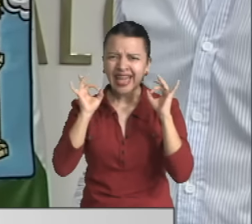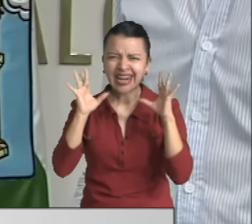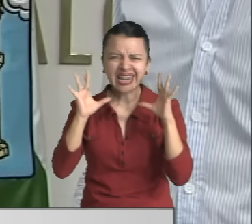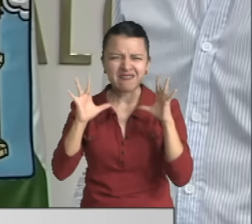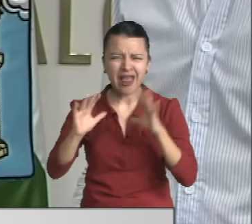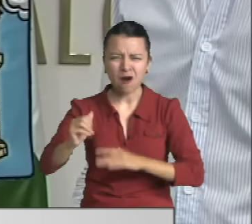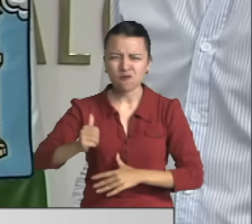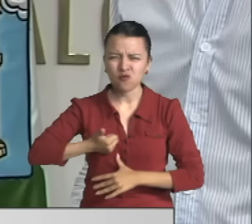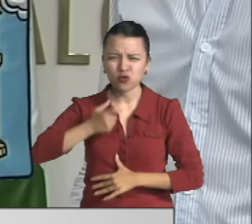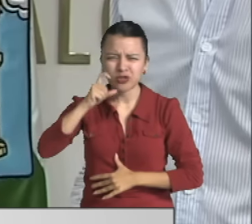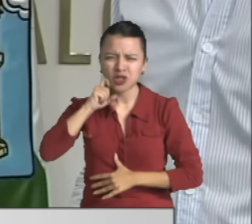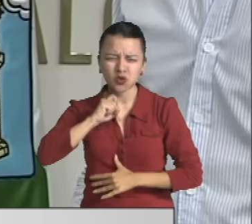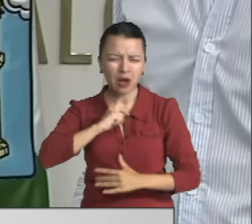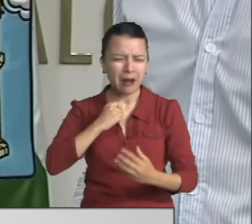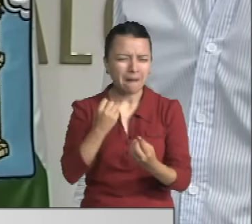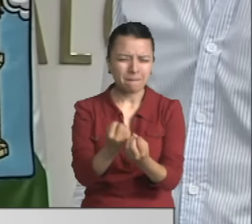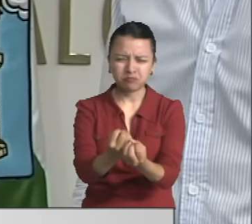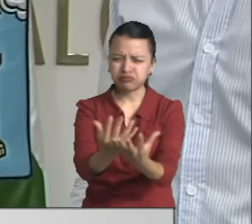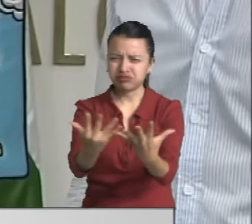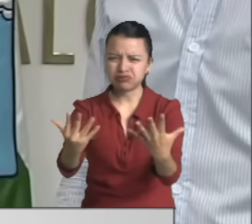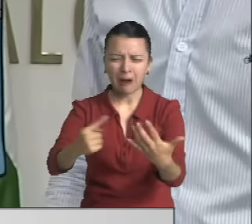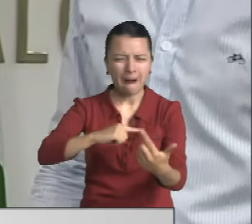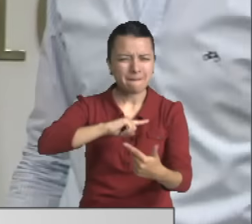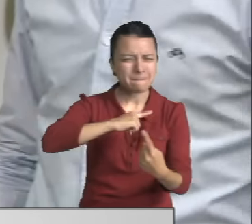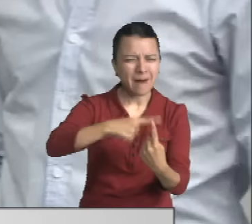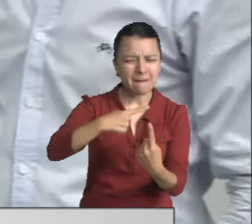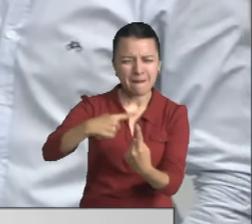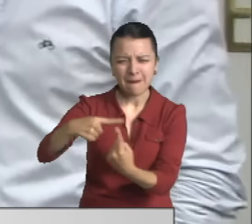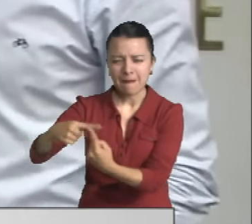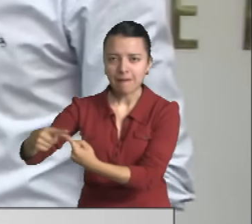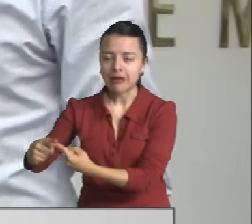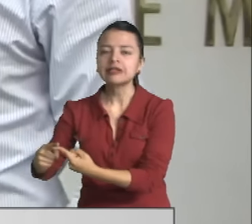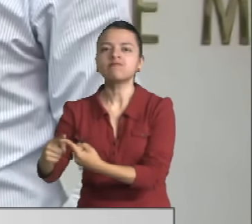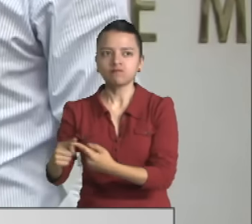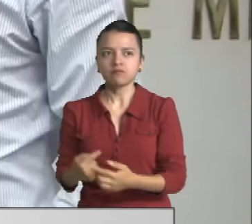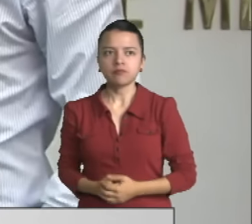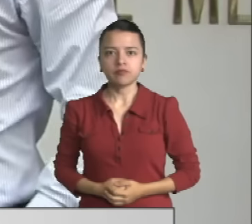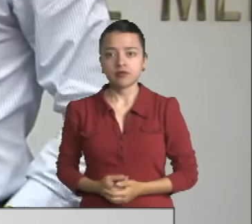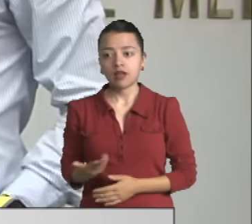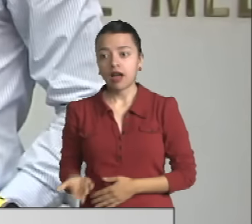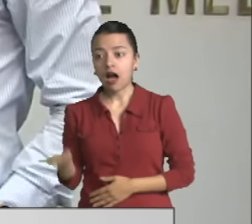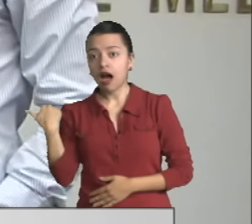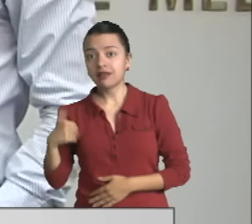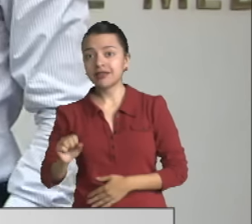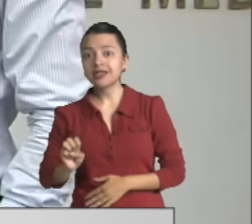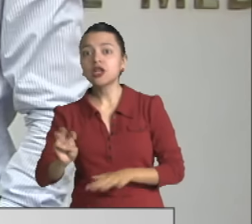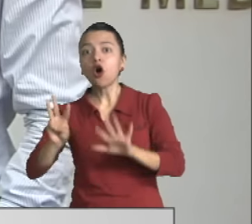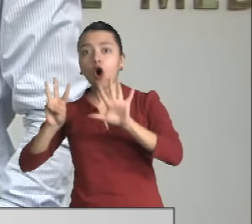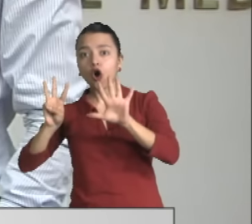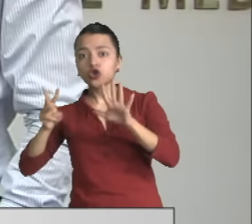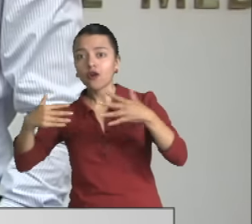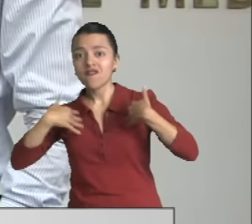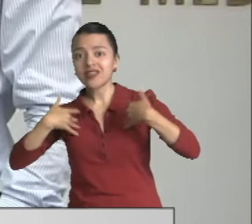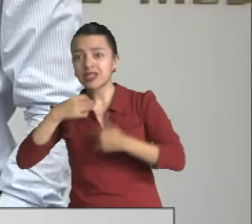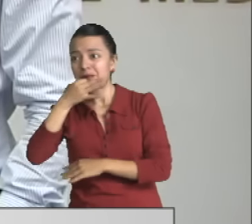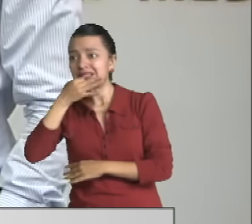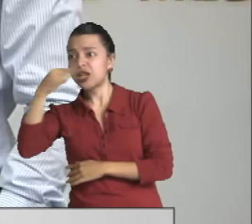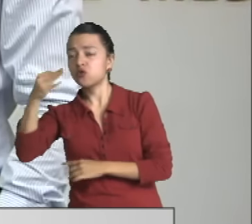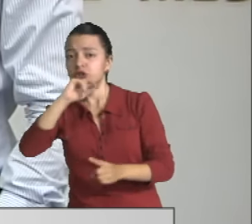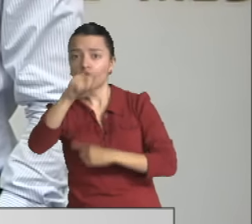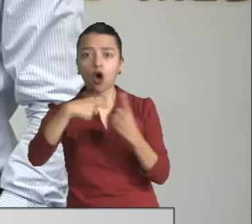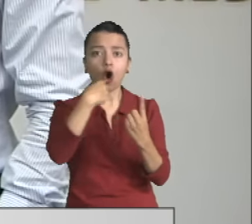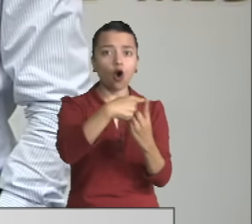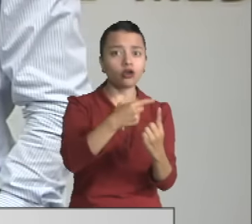su momento, cuando la fiscalía y la policía hicieron el anuncio, se conocieron 8 víctimas, pero no se descarta que haya más.